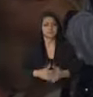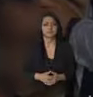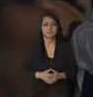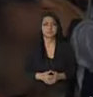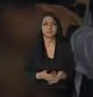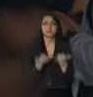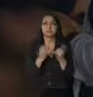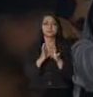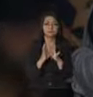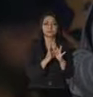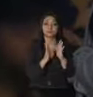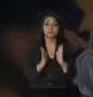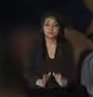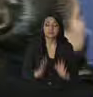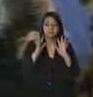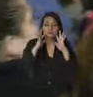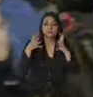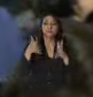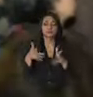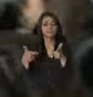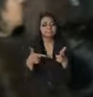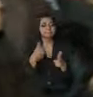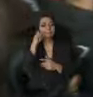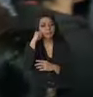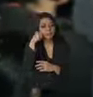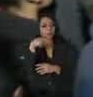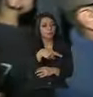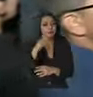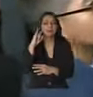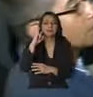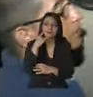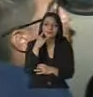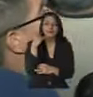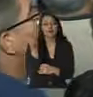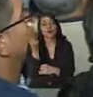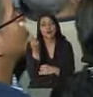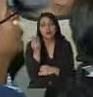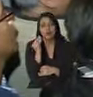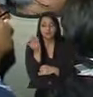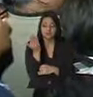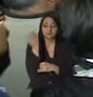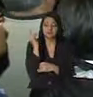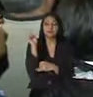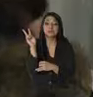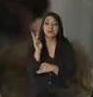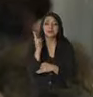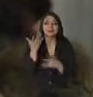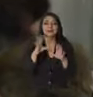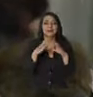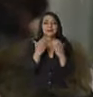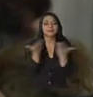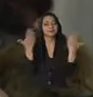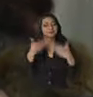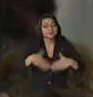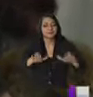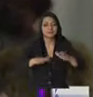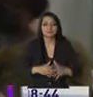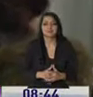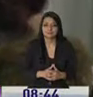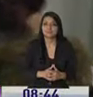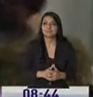compañeros y maestros solo guardan los buenos recuerdos de esa joven que apenas el pasado viernes terminaba su año lectivo y